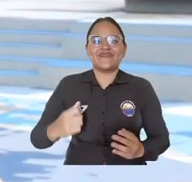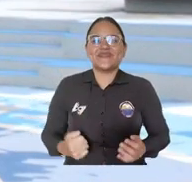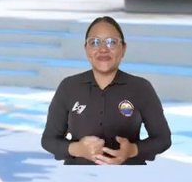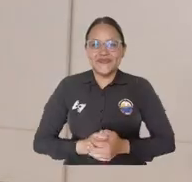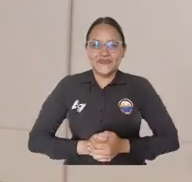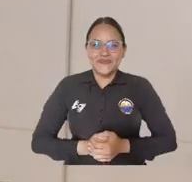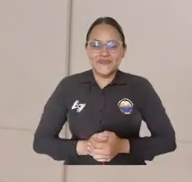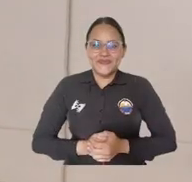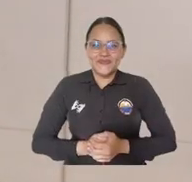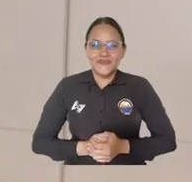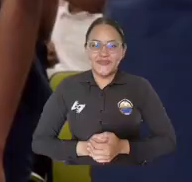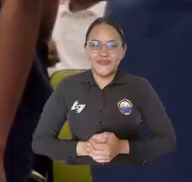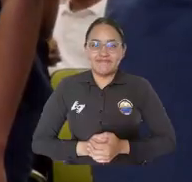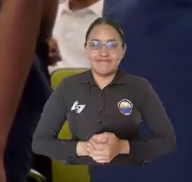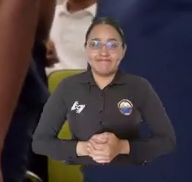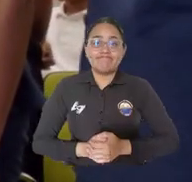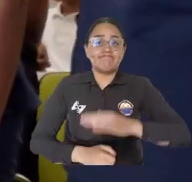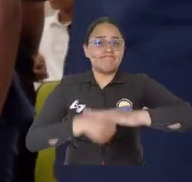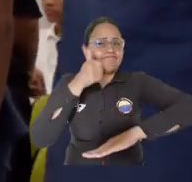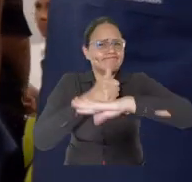este ejercicio.